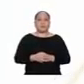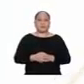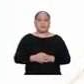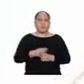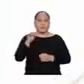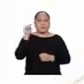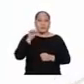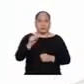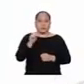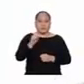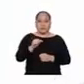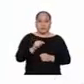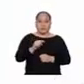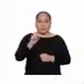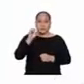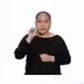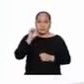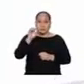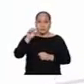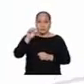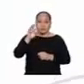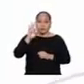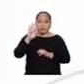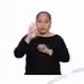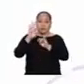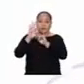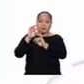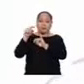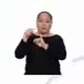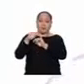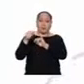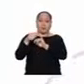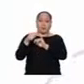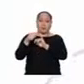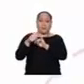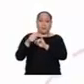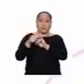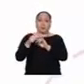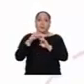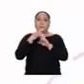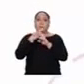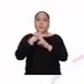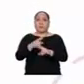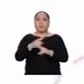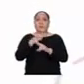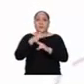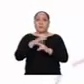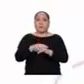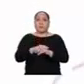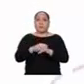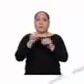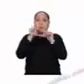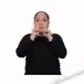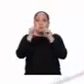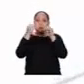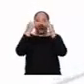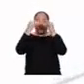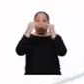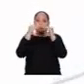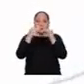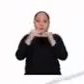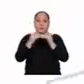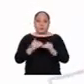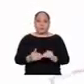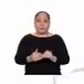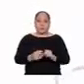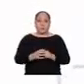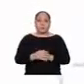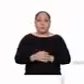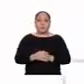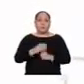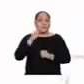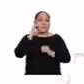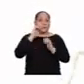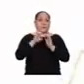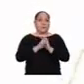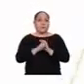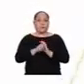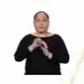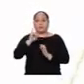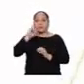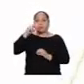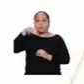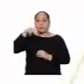donde el valor i representa al número de fila o valor de la variable, en este caso,